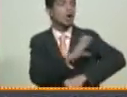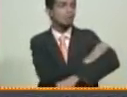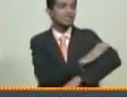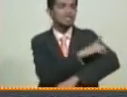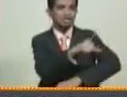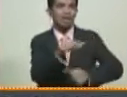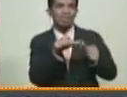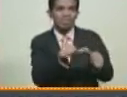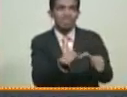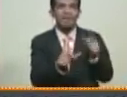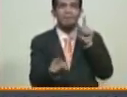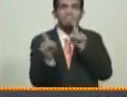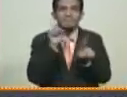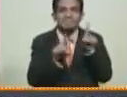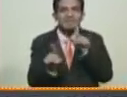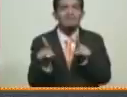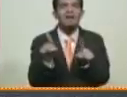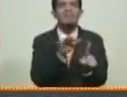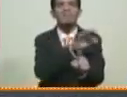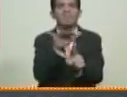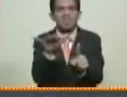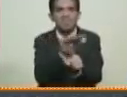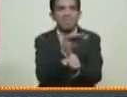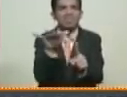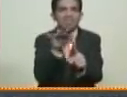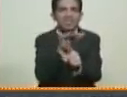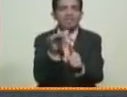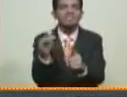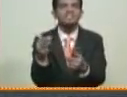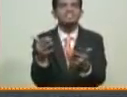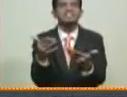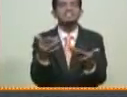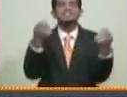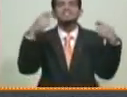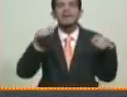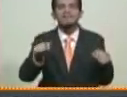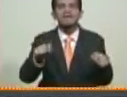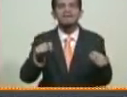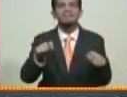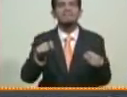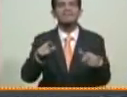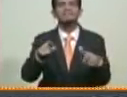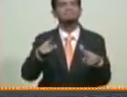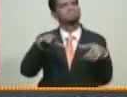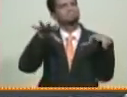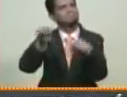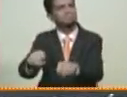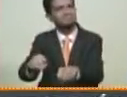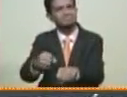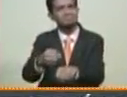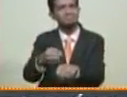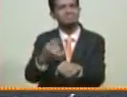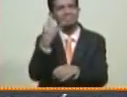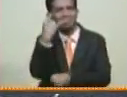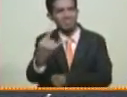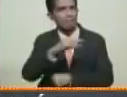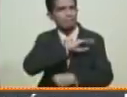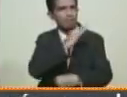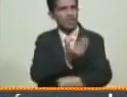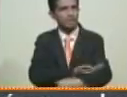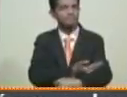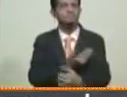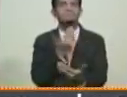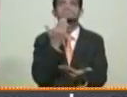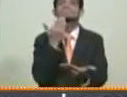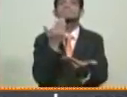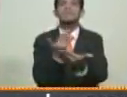de mentiras, de manipulaciones, de tratar de alcanzar el poder solo por el poder. Muchísimas gracias. ¿Hay